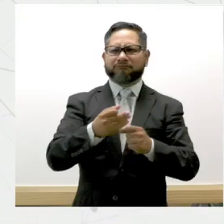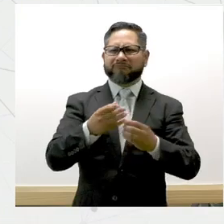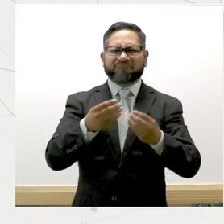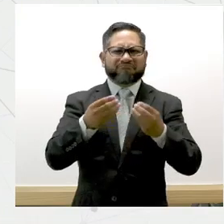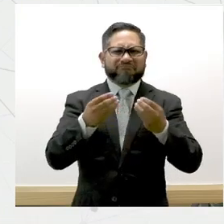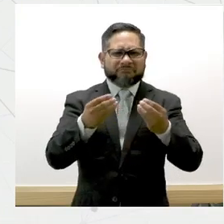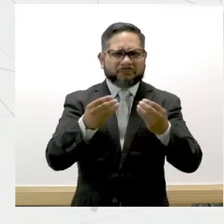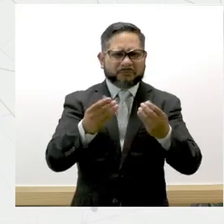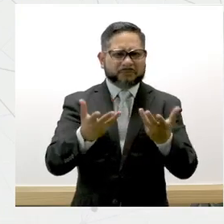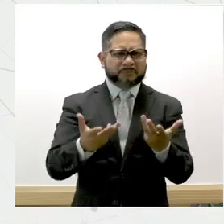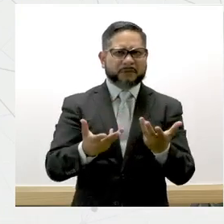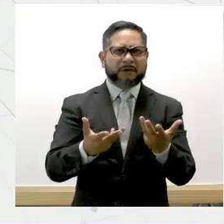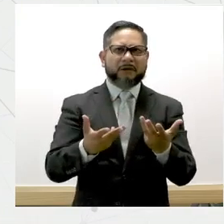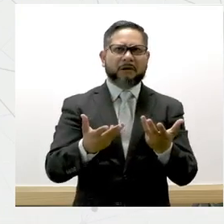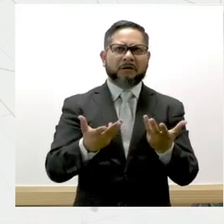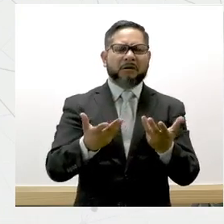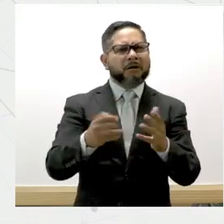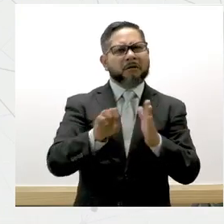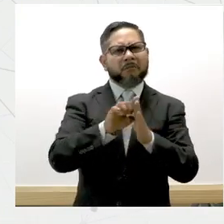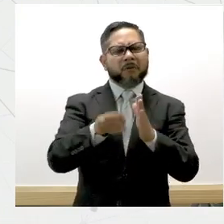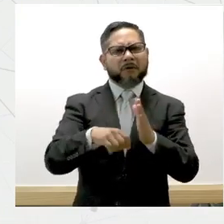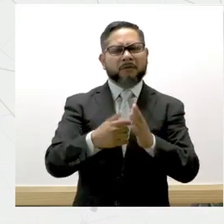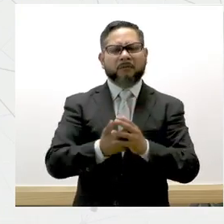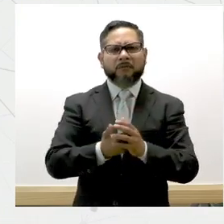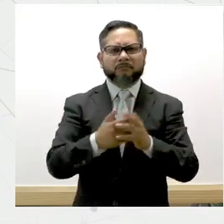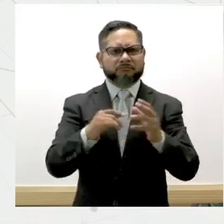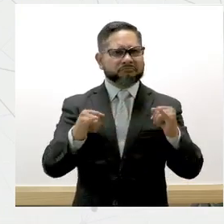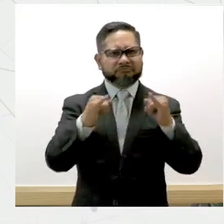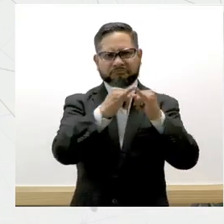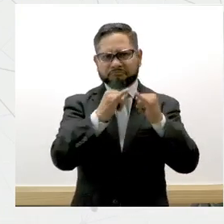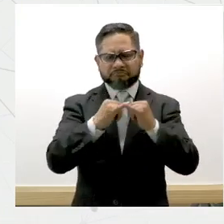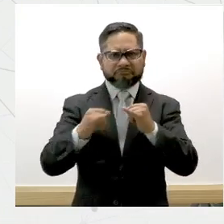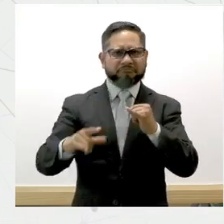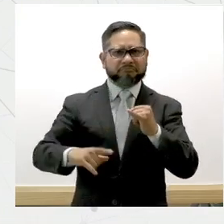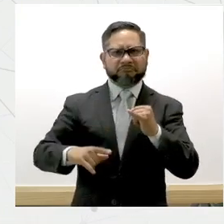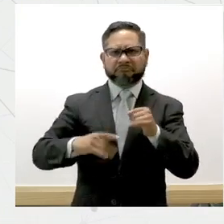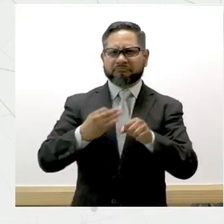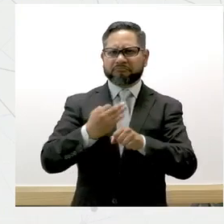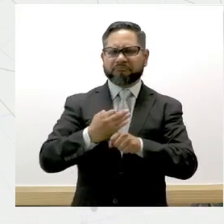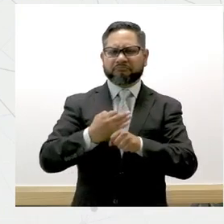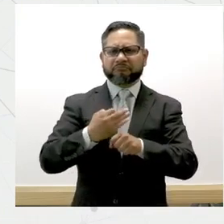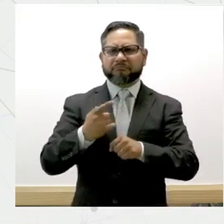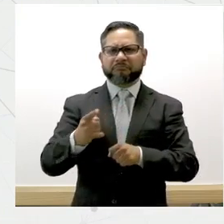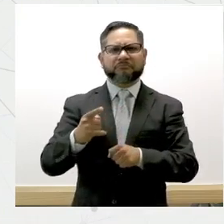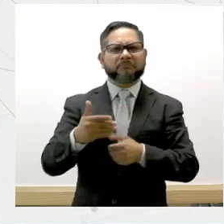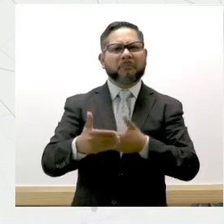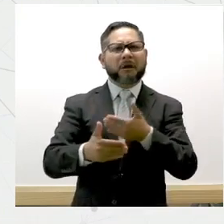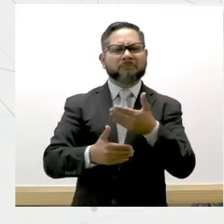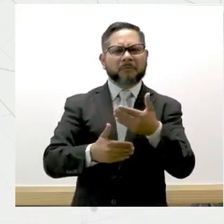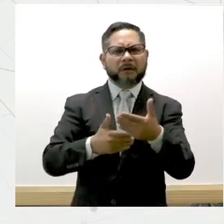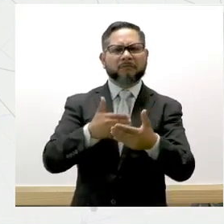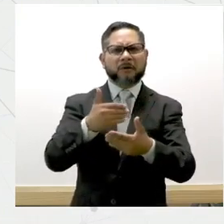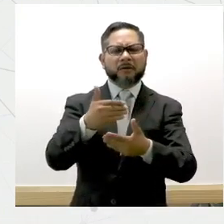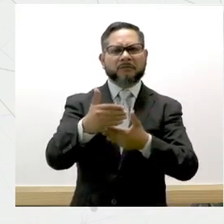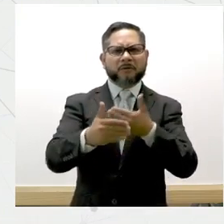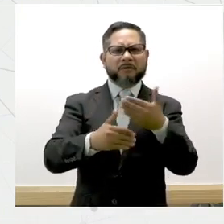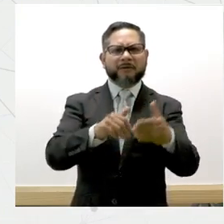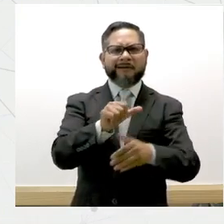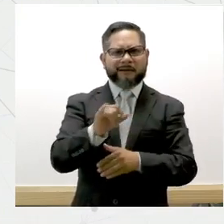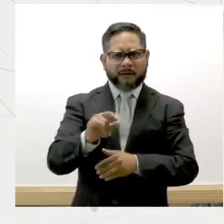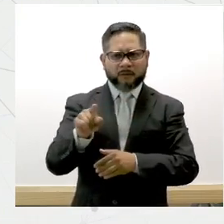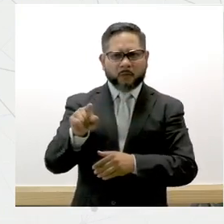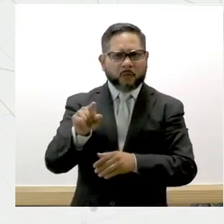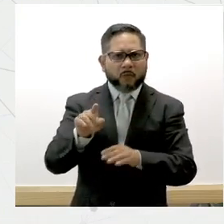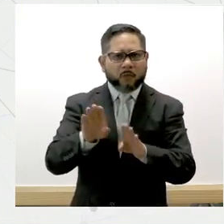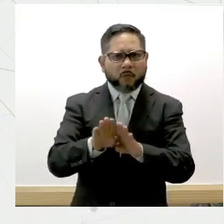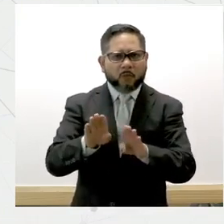las entidades que se están avanzando, se están adentrando, ¿no?, en el marco de la